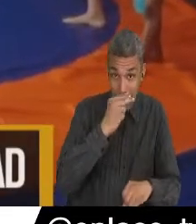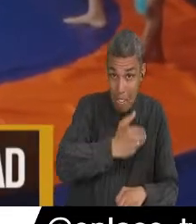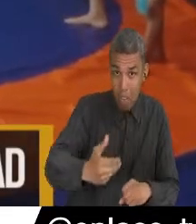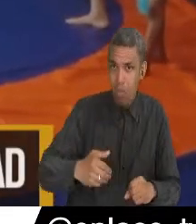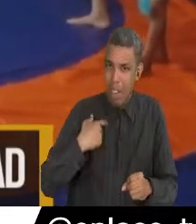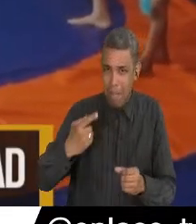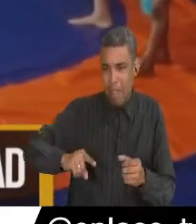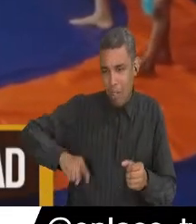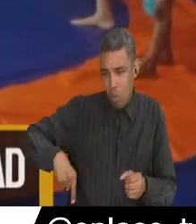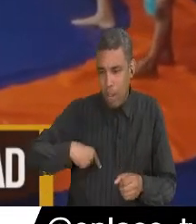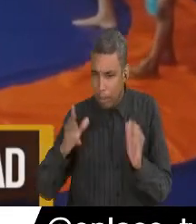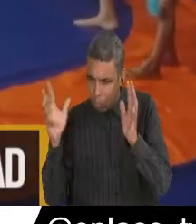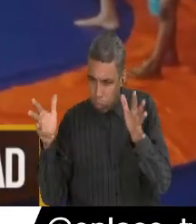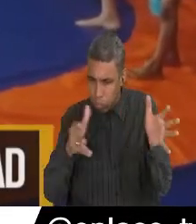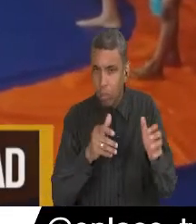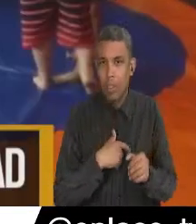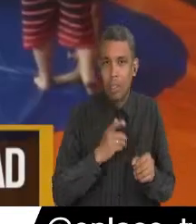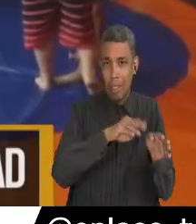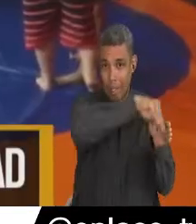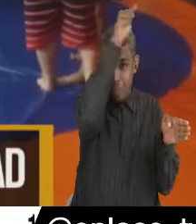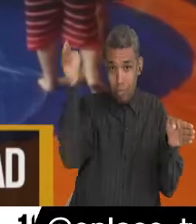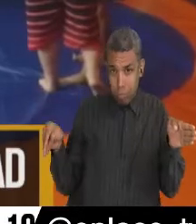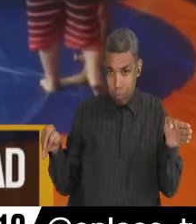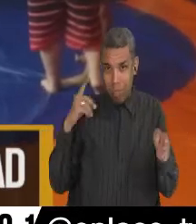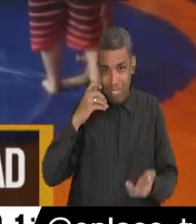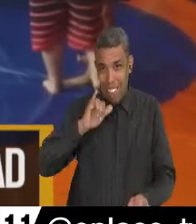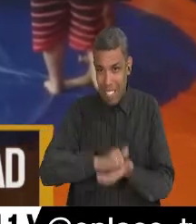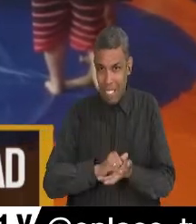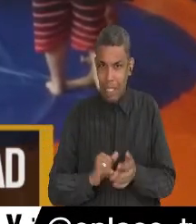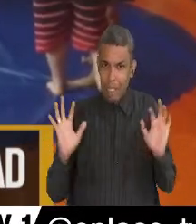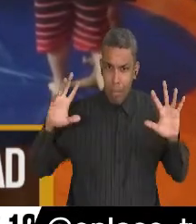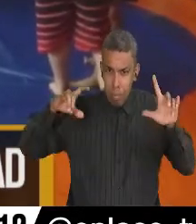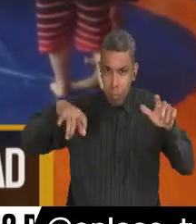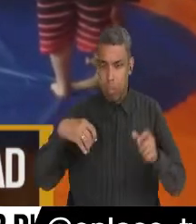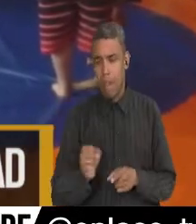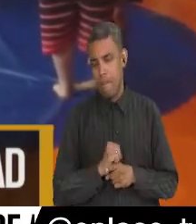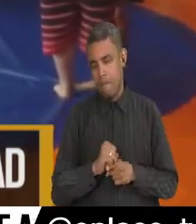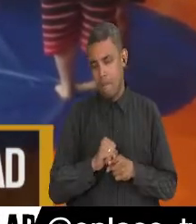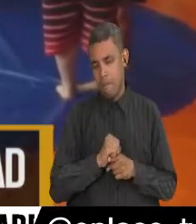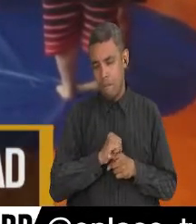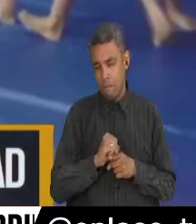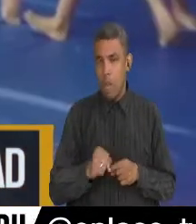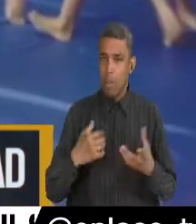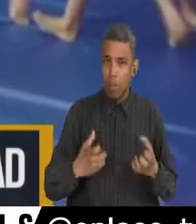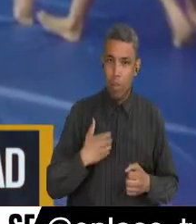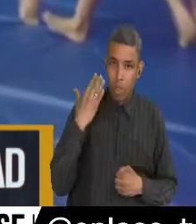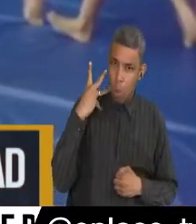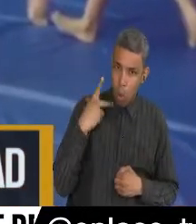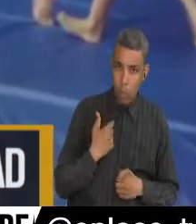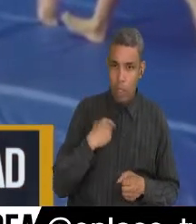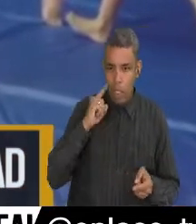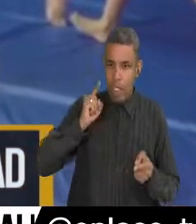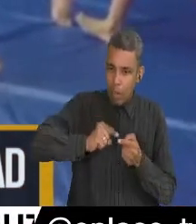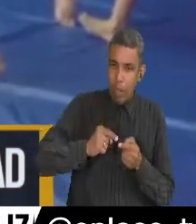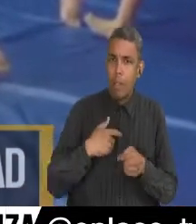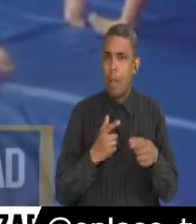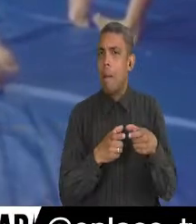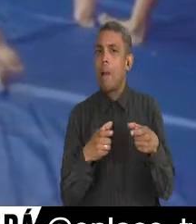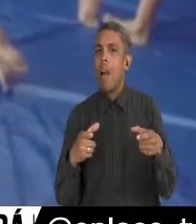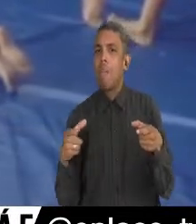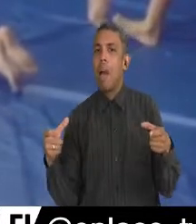Coliseo Luis F. Castellano se entrena en esta disciplina que busca ganar terreno en la ciudad. La práctica de lucha grecorromana es nueva en el